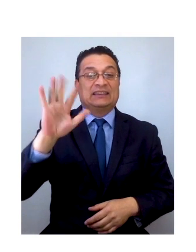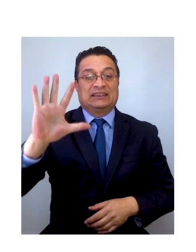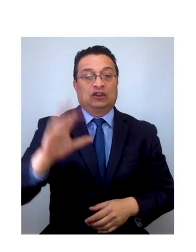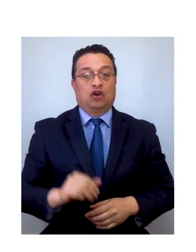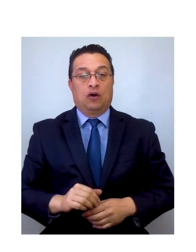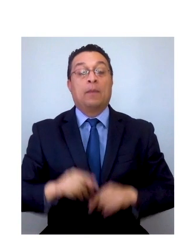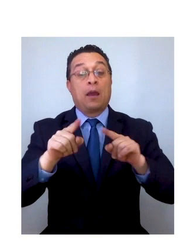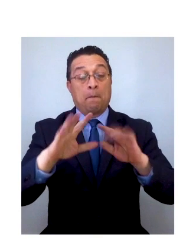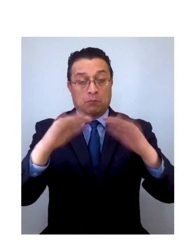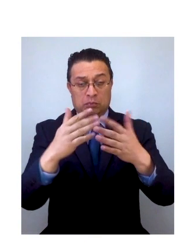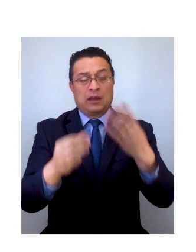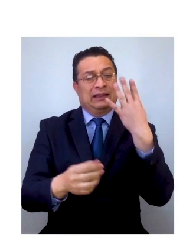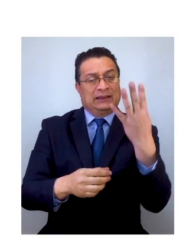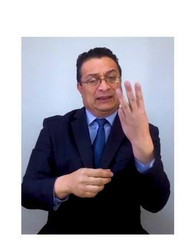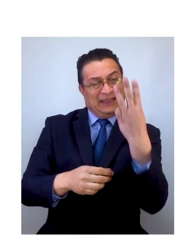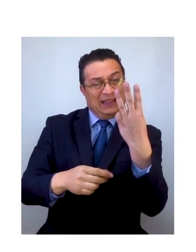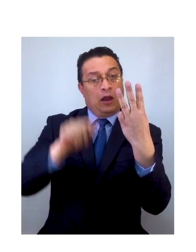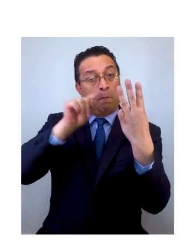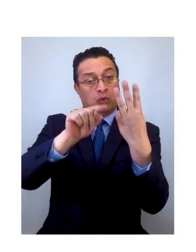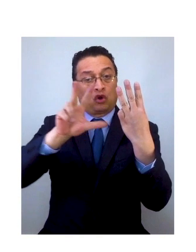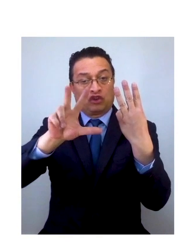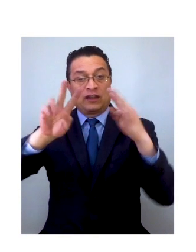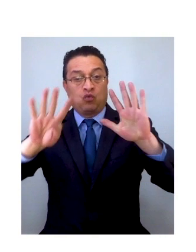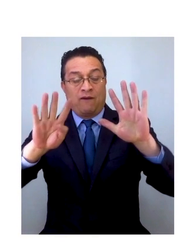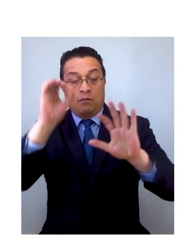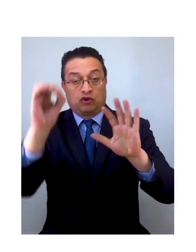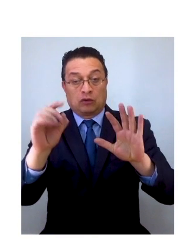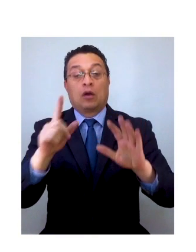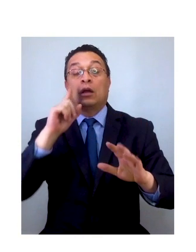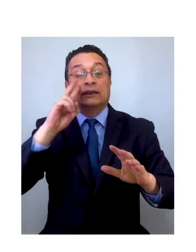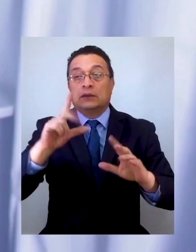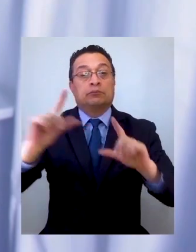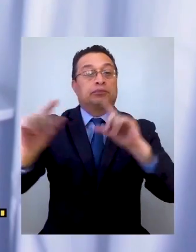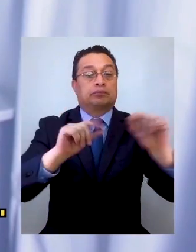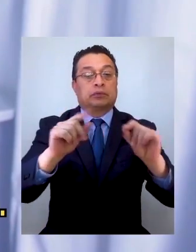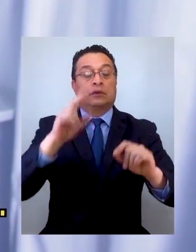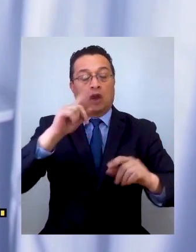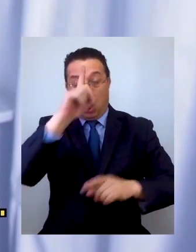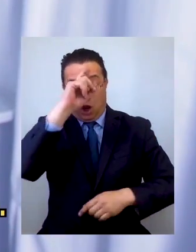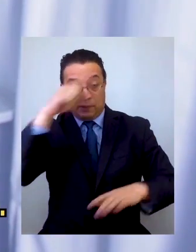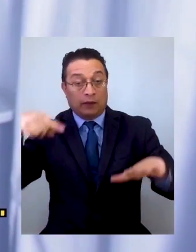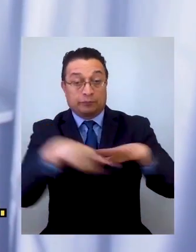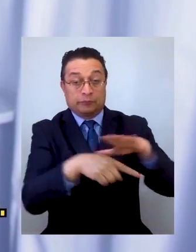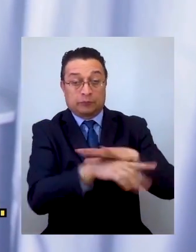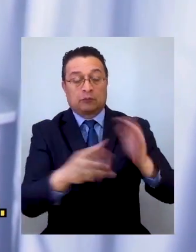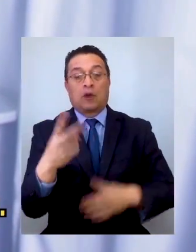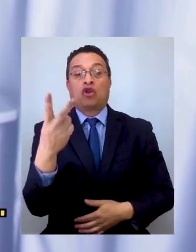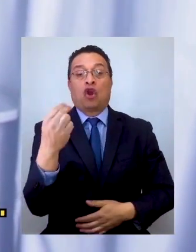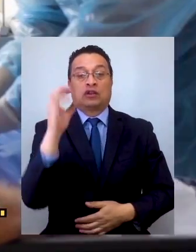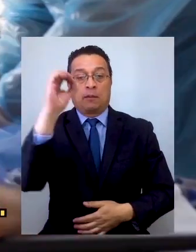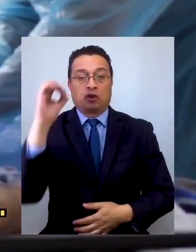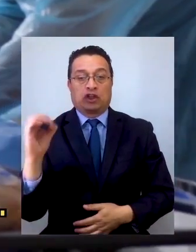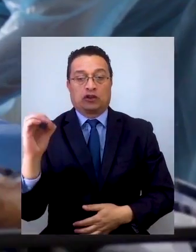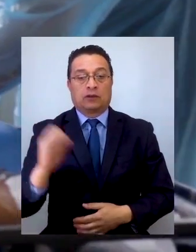ESI 5, con un porcentaje de 3.89 de pacientes que se fueron sin ser vistos, con una tasa de hospitalización aproximadamente